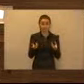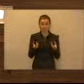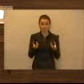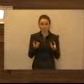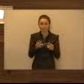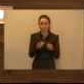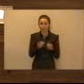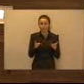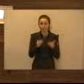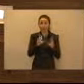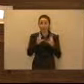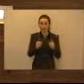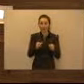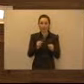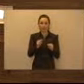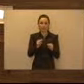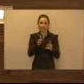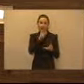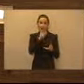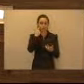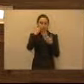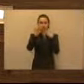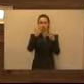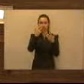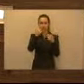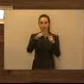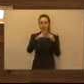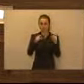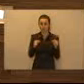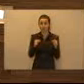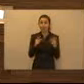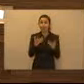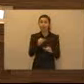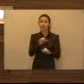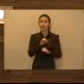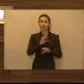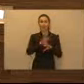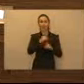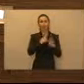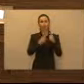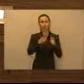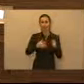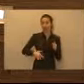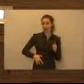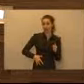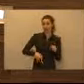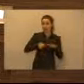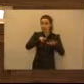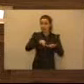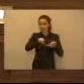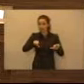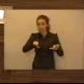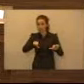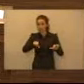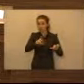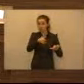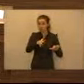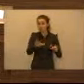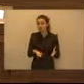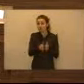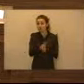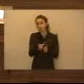repercusión en la mortalidad asturiana, ¿no? Pues la espera para la consulta de digestivo sería de 7 meses, unos 3